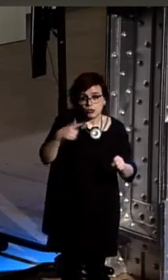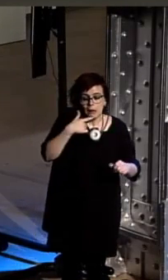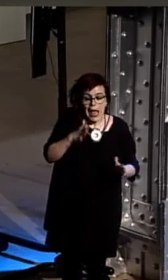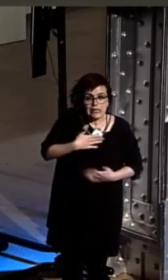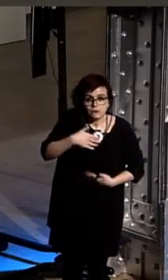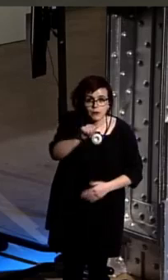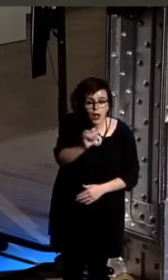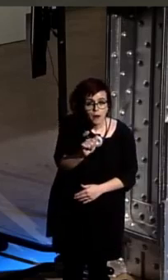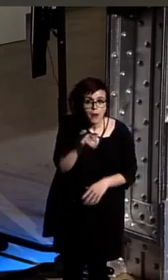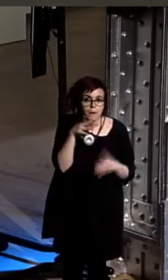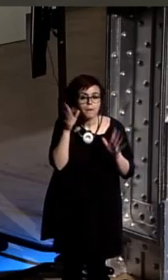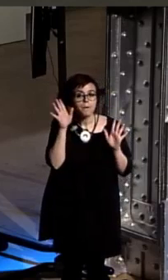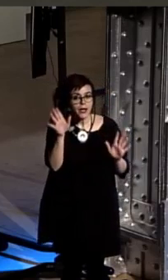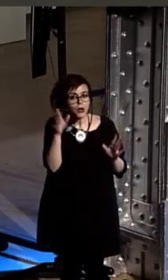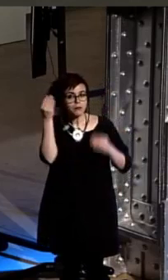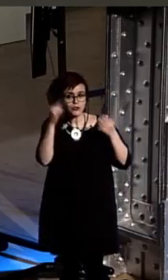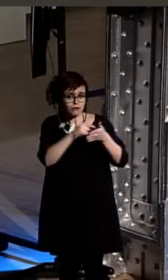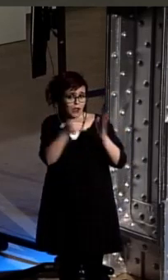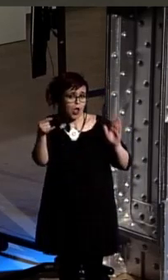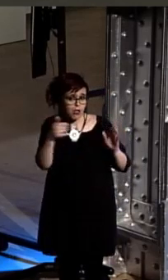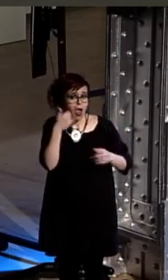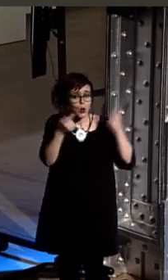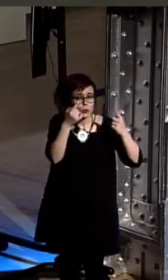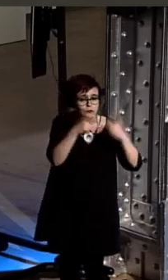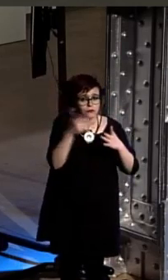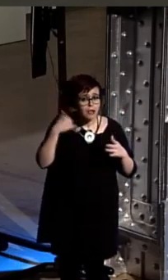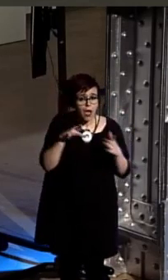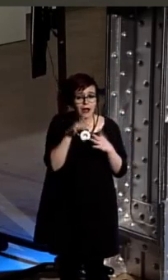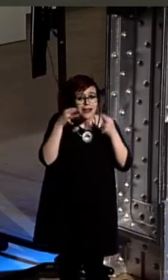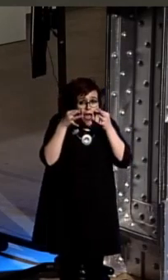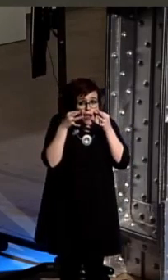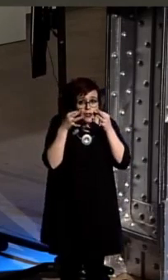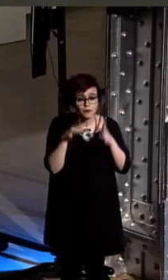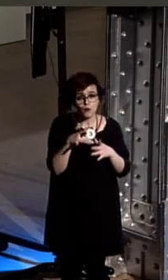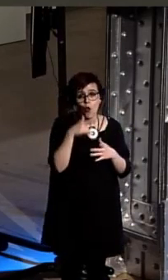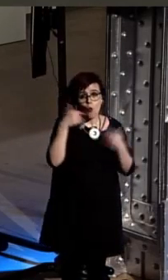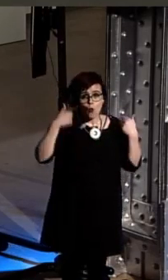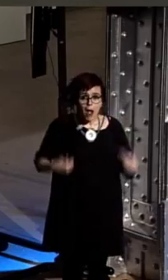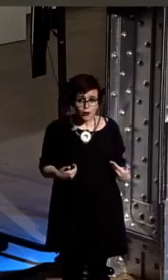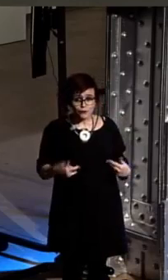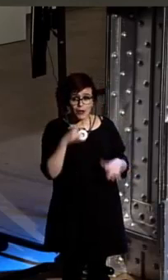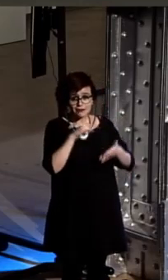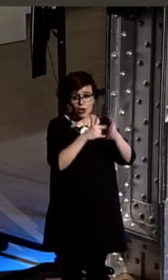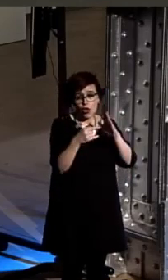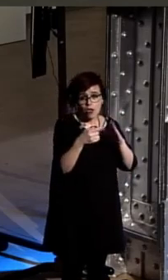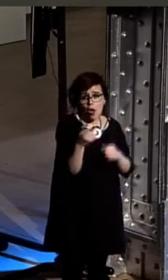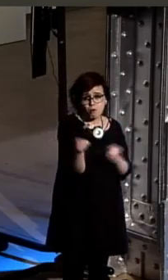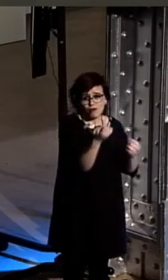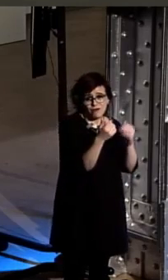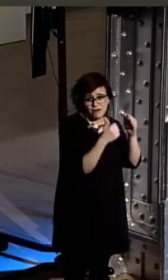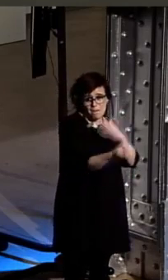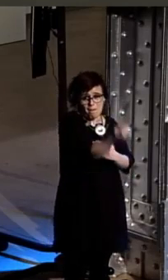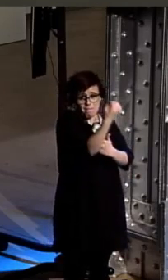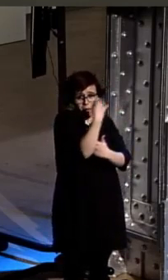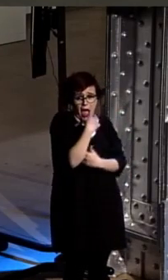claro que vamos a llegar a tener tecnología. Ya tenemos en algunos aspectos tecnología más potente que nosotros mismos, ¿no? Y el ser humano forma parte de la esencia del ser